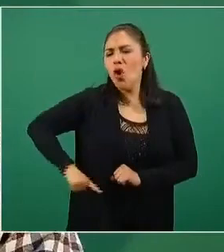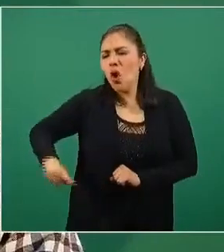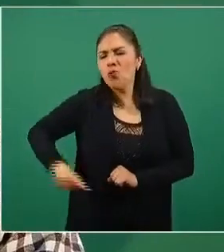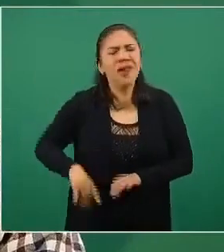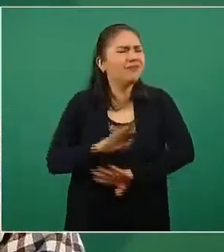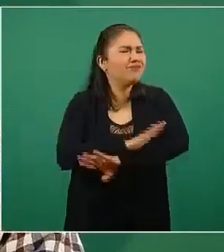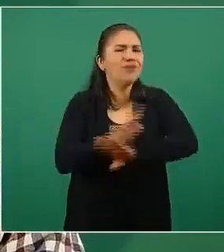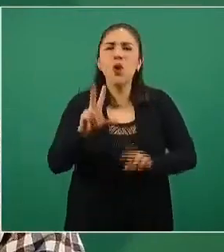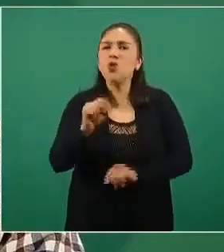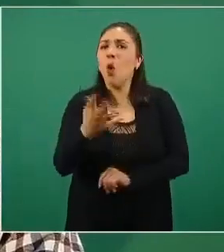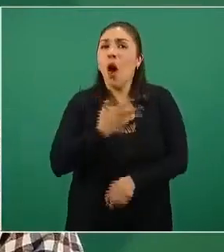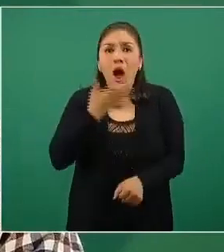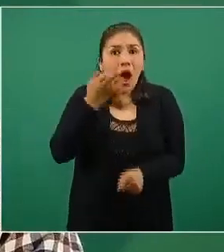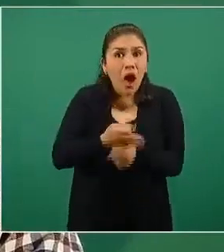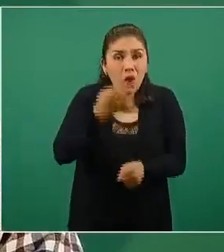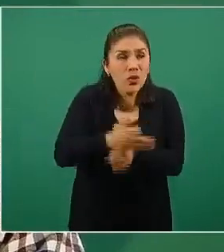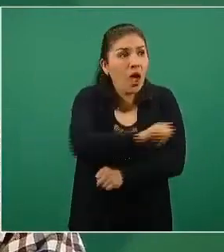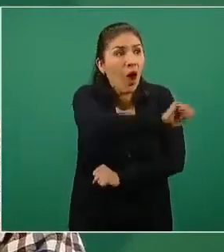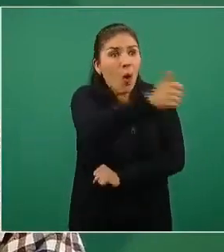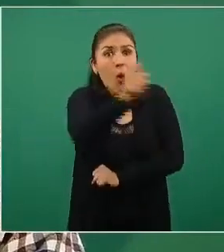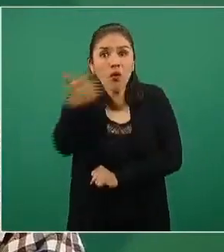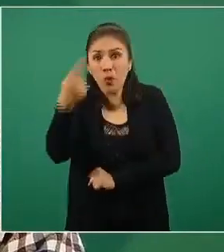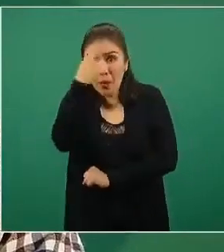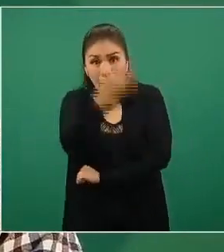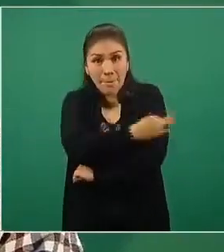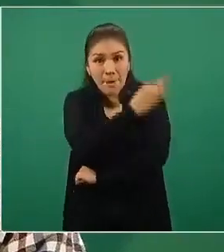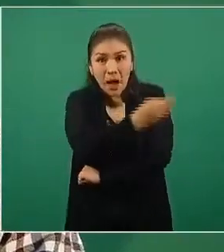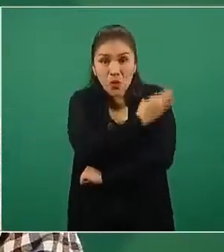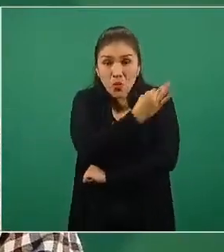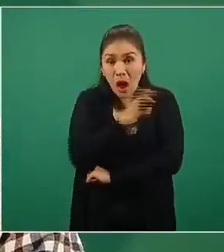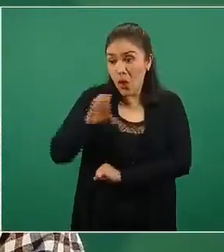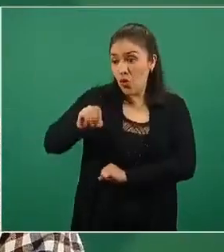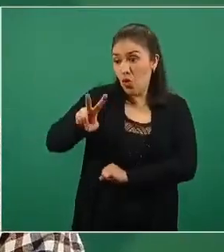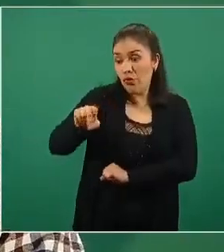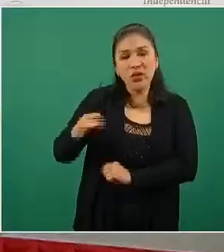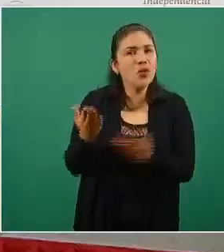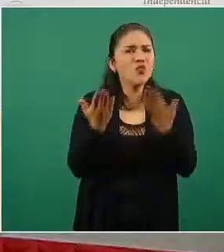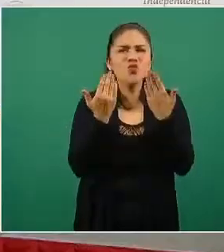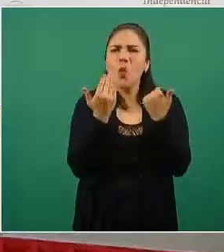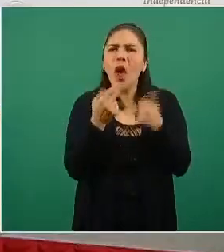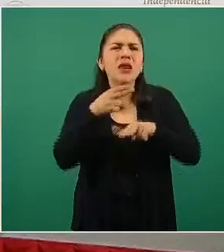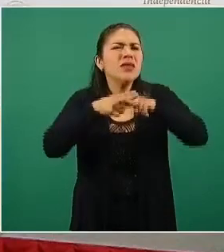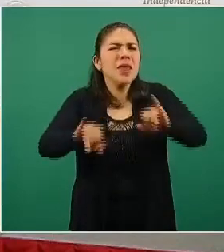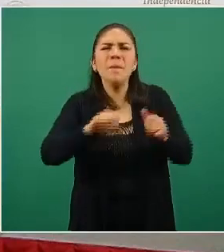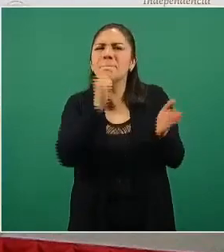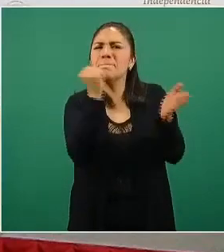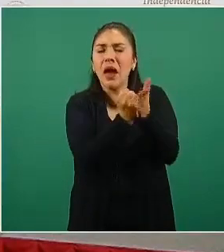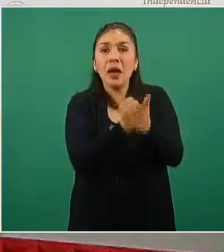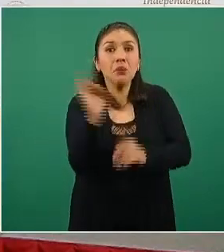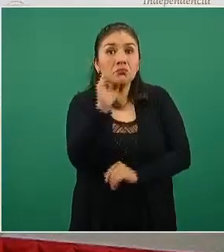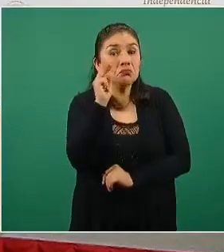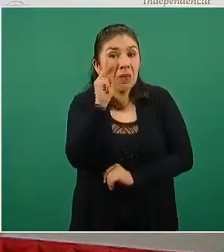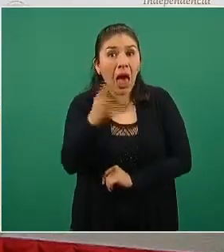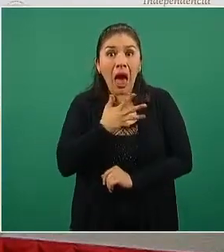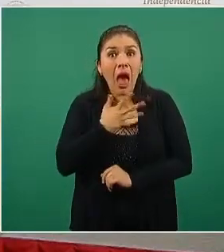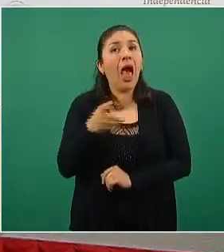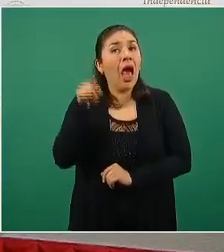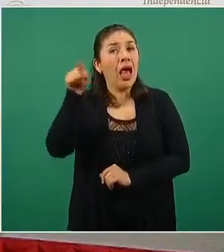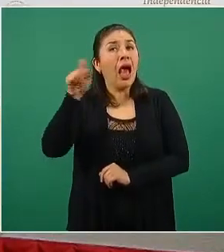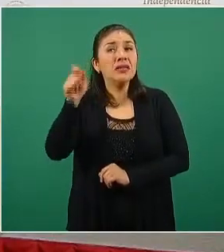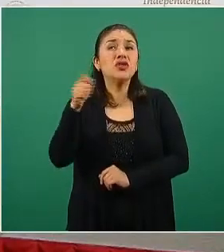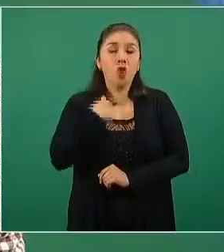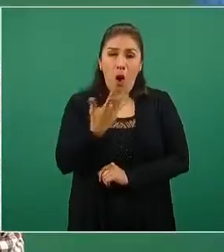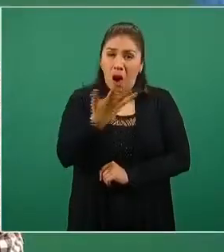social, tiene en este momento la vacuna contra COVID, ninguna de las marcas. Si pretende tenerla, es